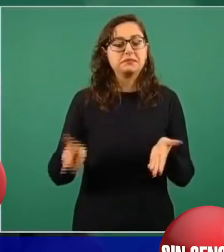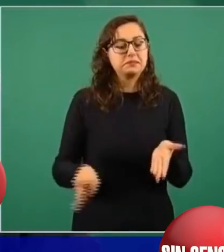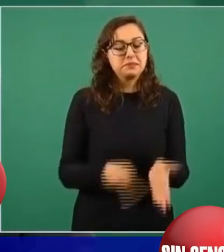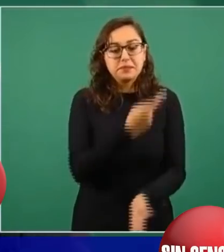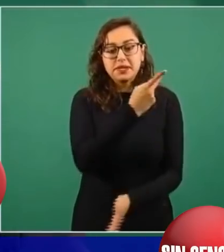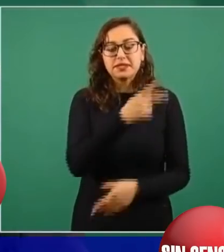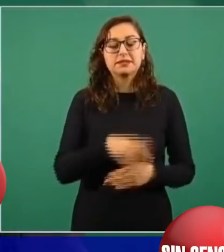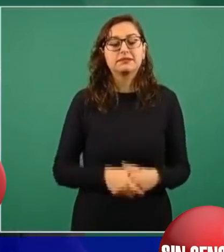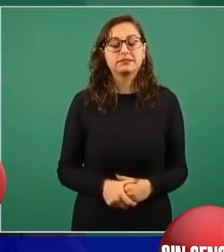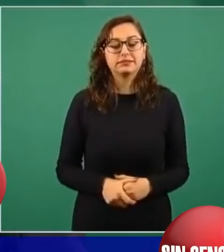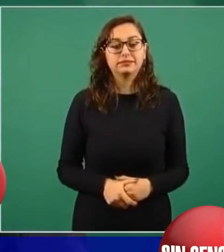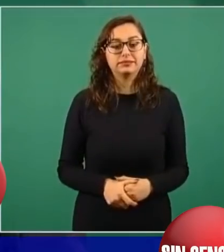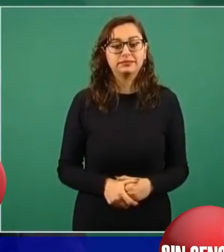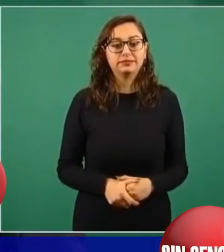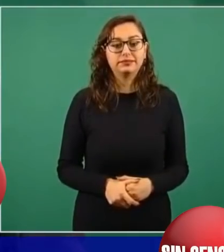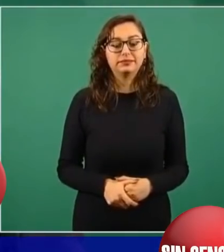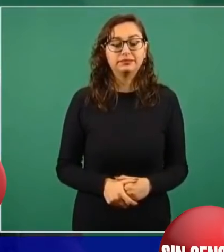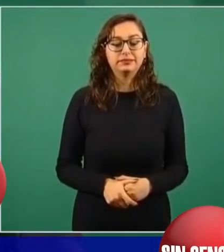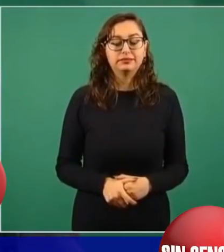funcional.